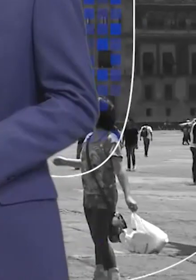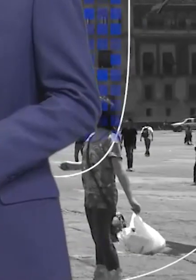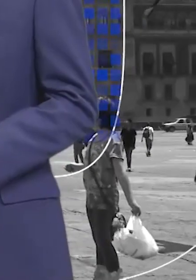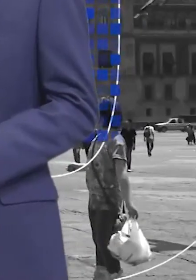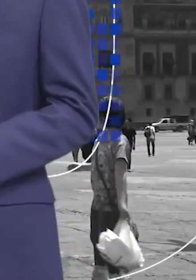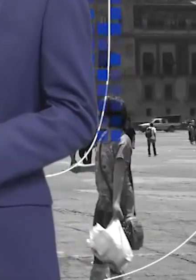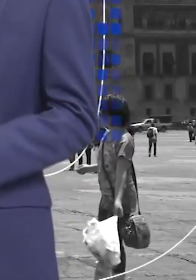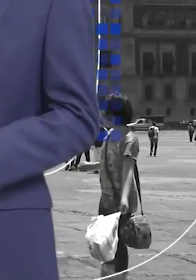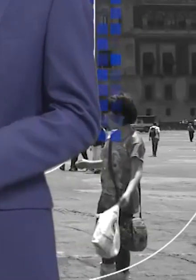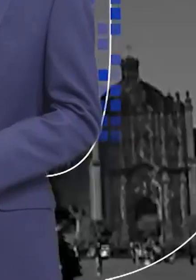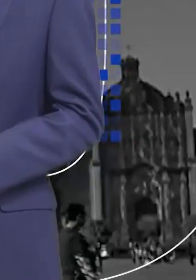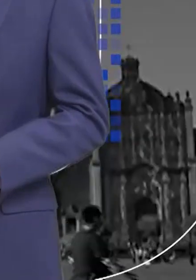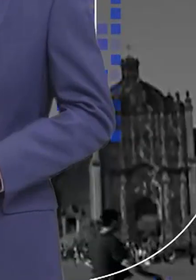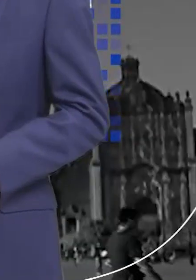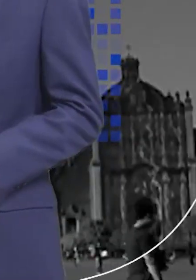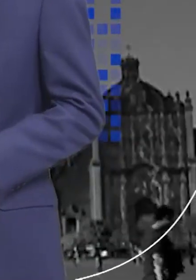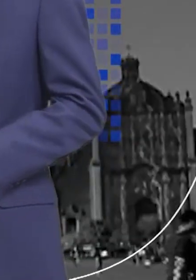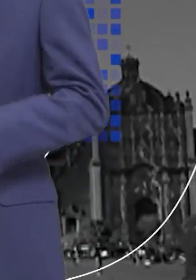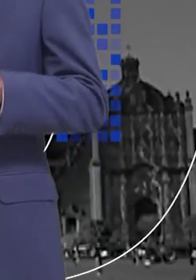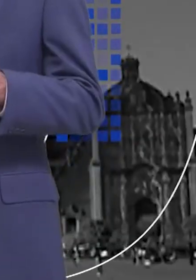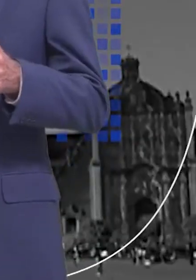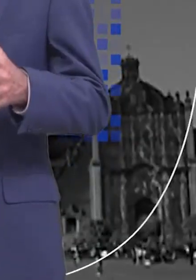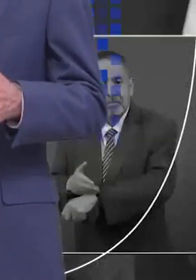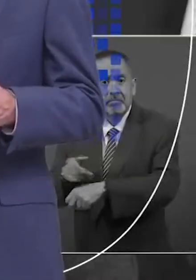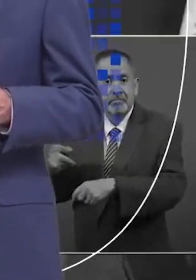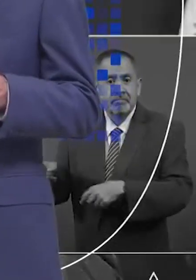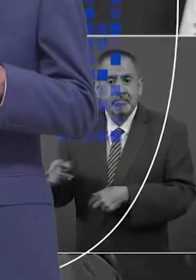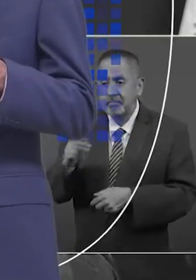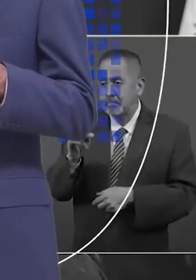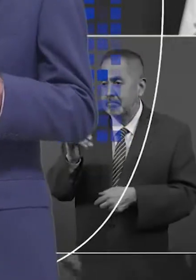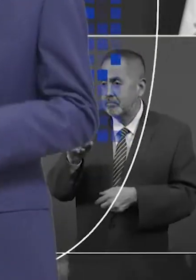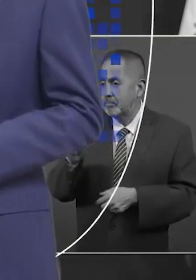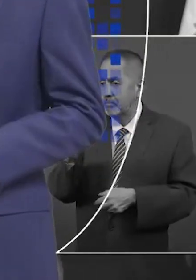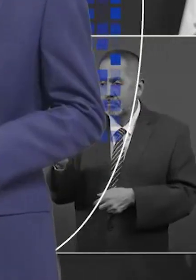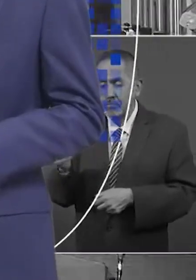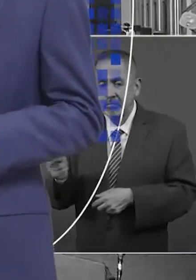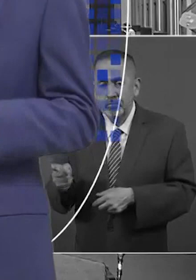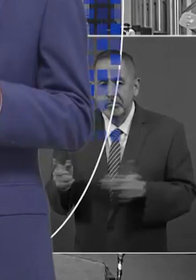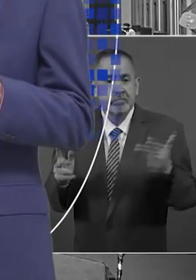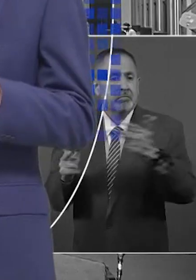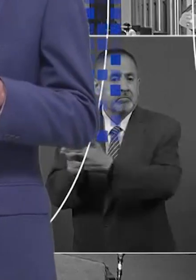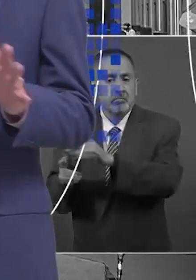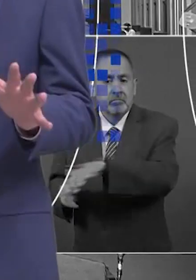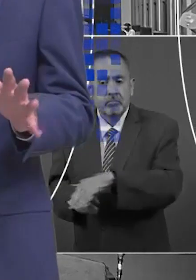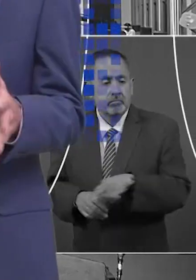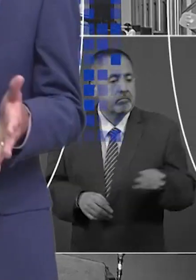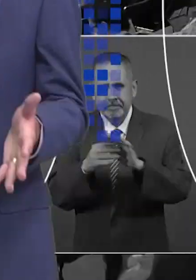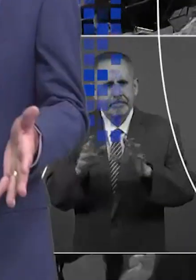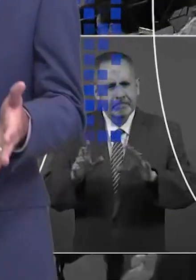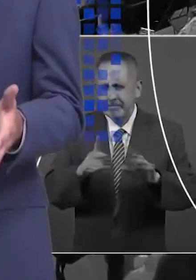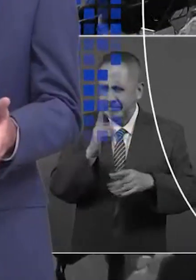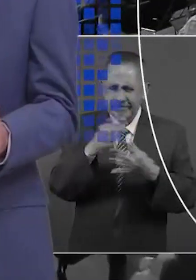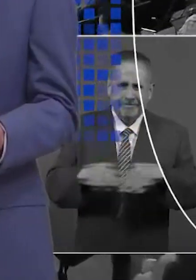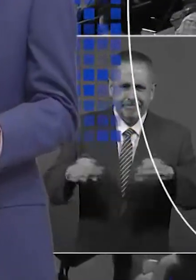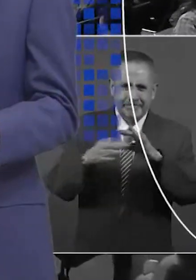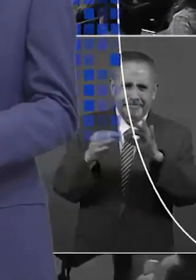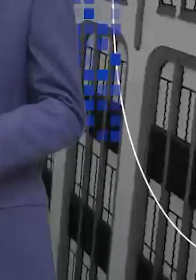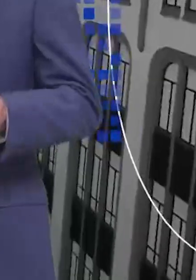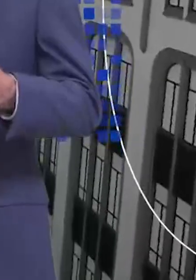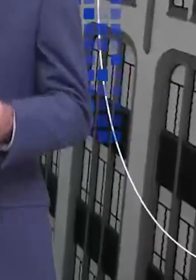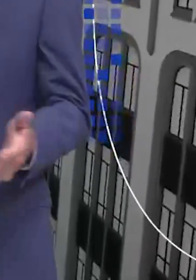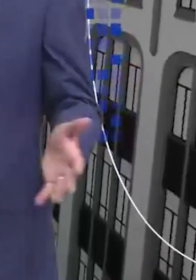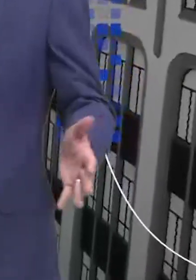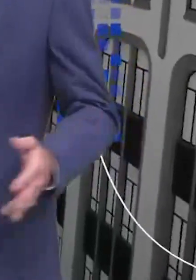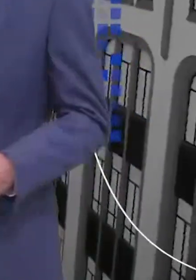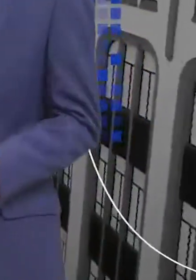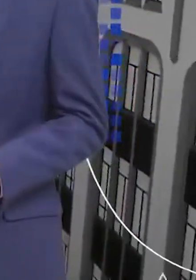confianza ciudadana y distorsiona la realidad. Este arte de minimizar los hechos crea un paisaje político donde la verdad se desdibuja